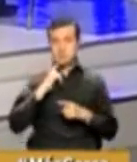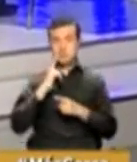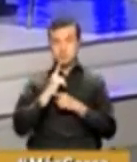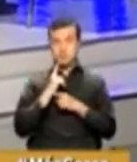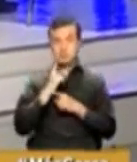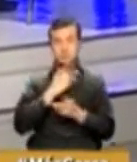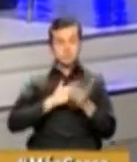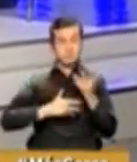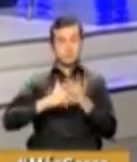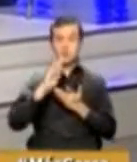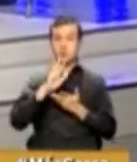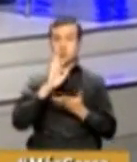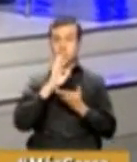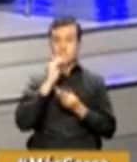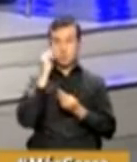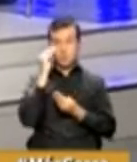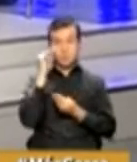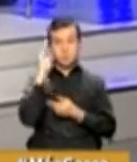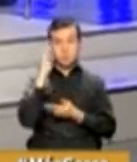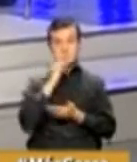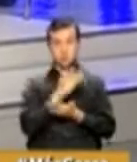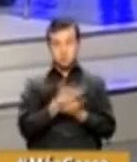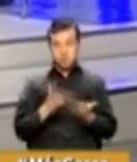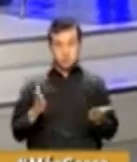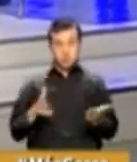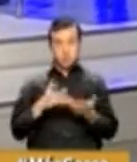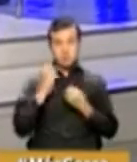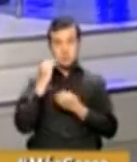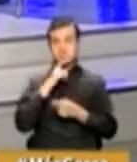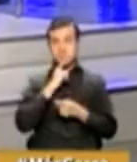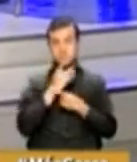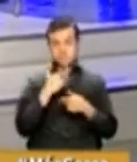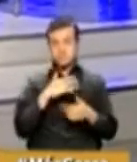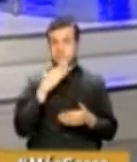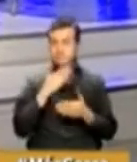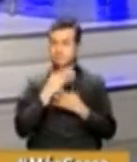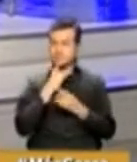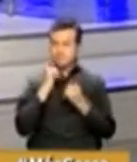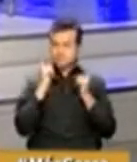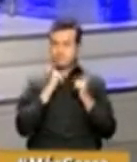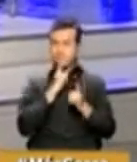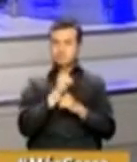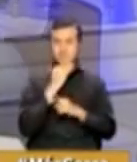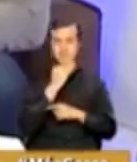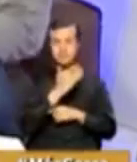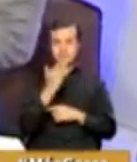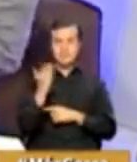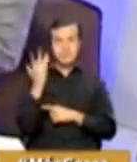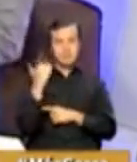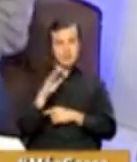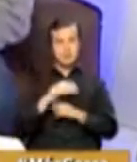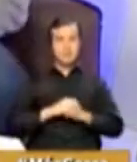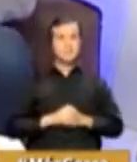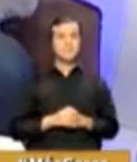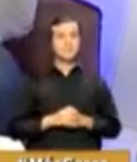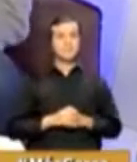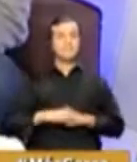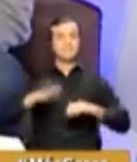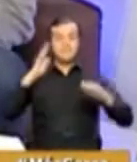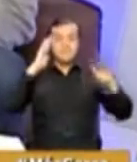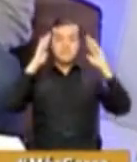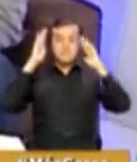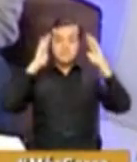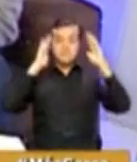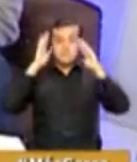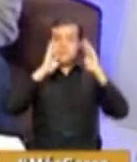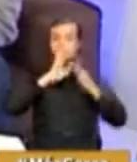haber compartido sus testimonios y además todo su conocimiento. Fue un honor, Arturo Villana. Muchas gracias. Bueno, nosotros nos despedimos,